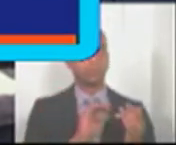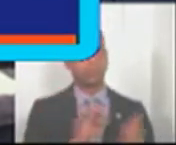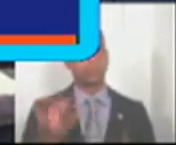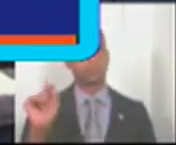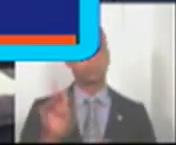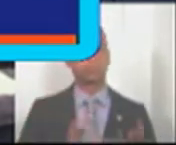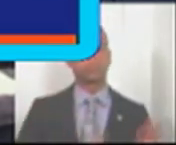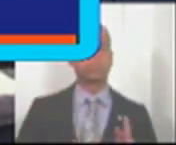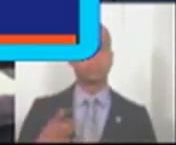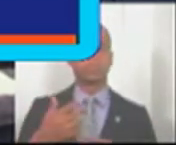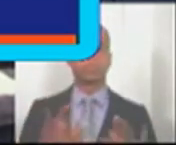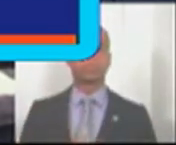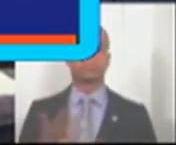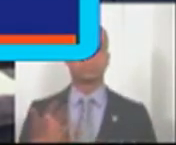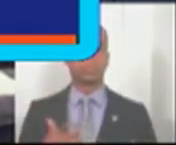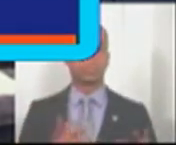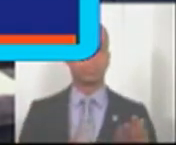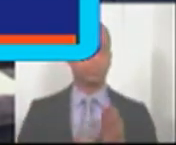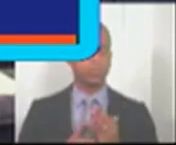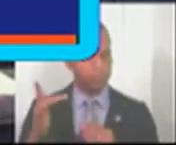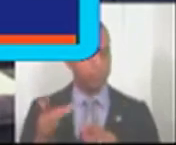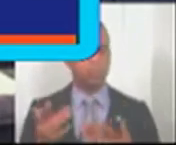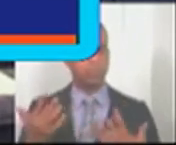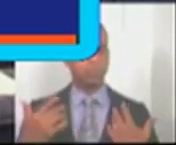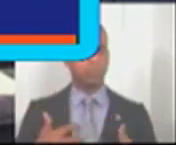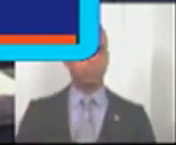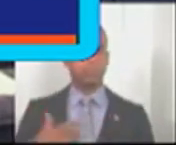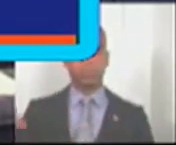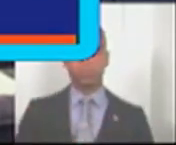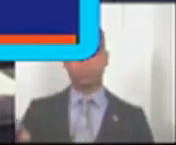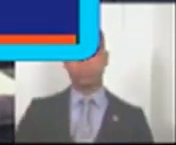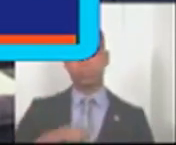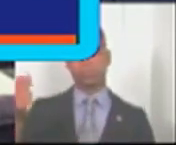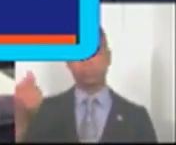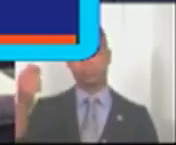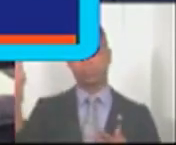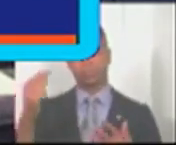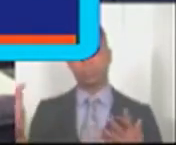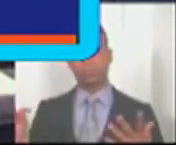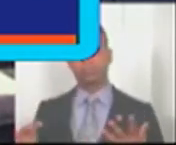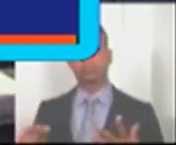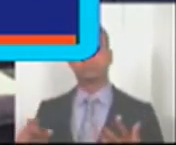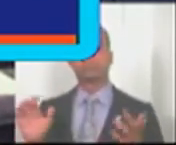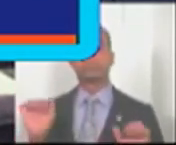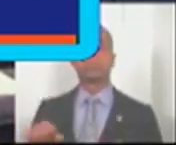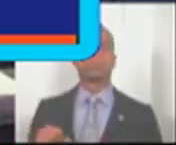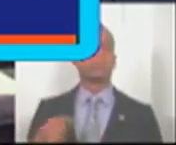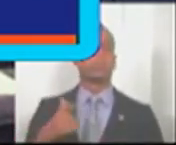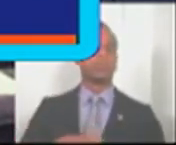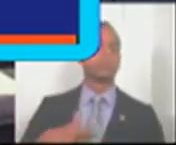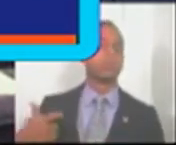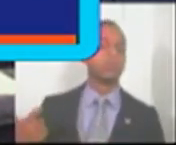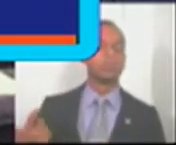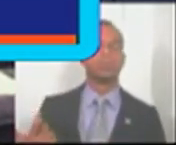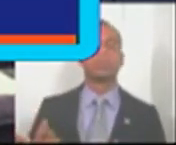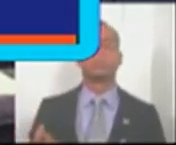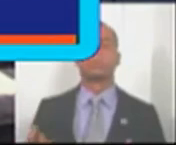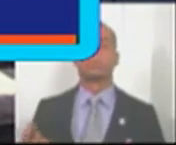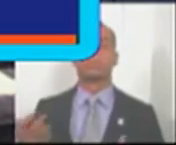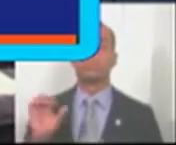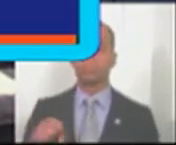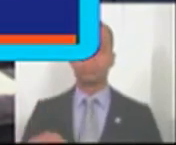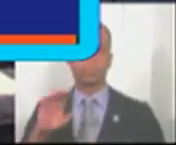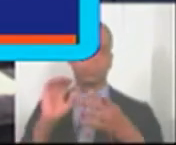humana, por una revolución tecnológica que, entre otras cosas, ha roto con el tiempo y el espacio para